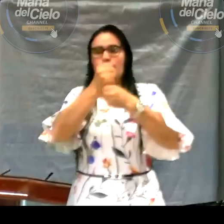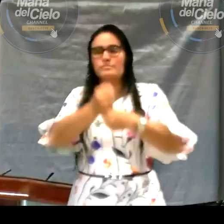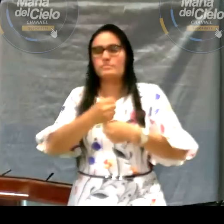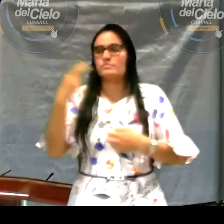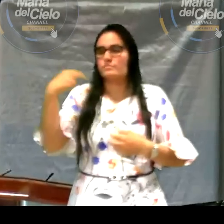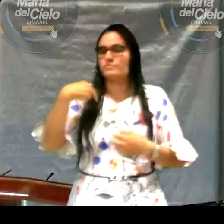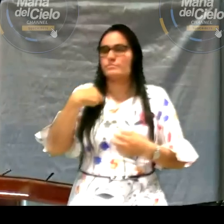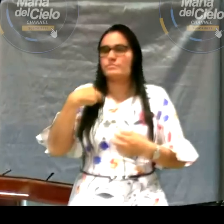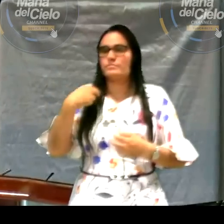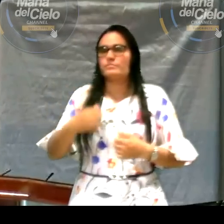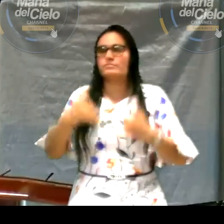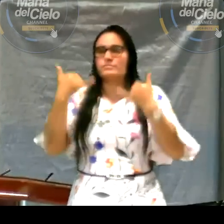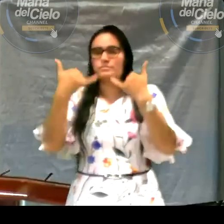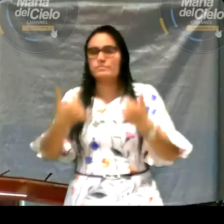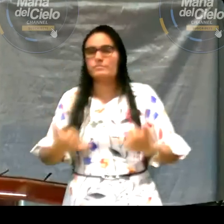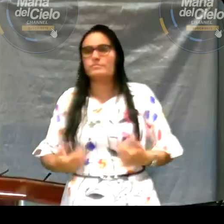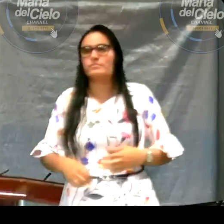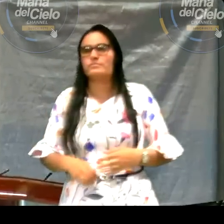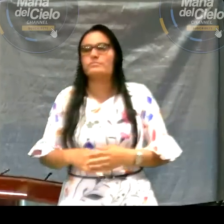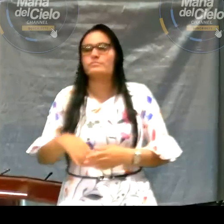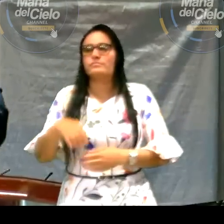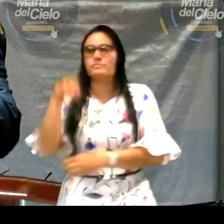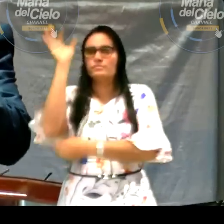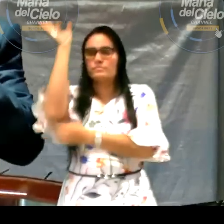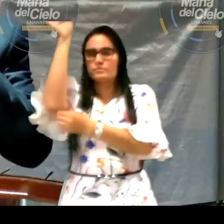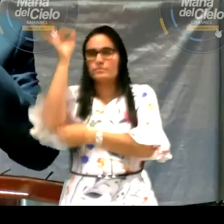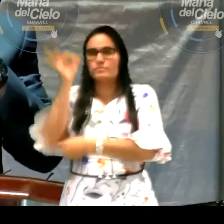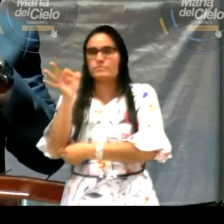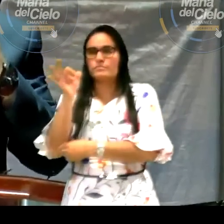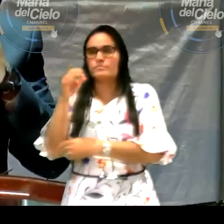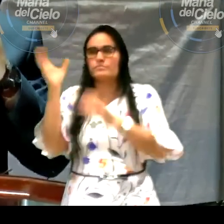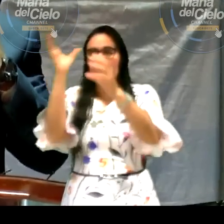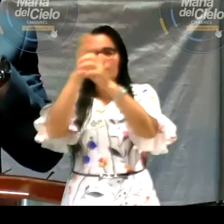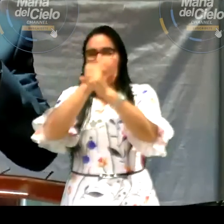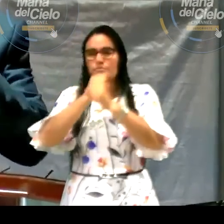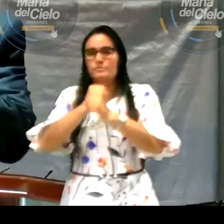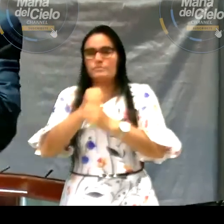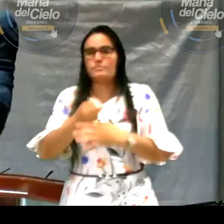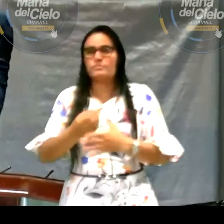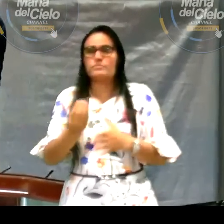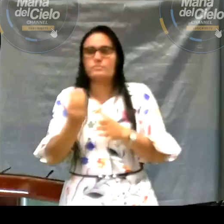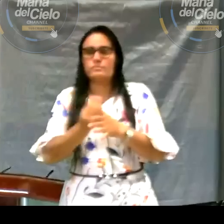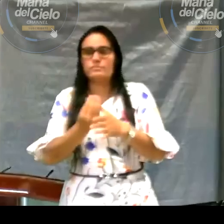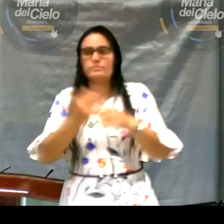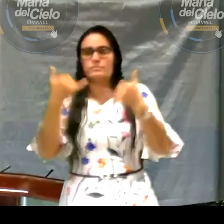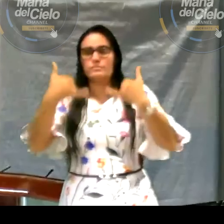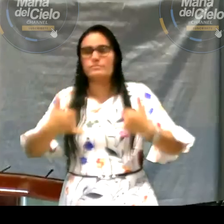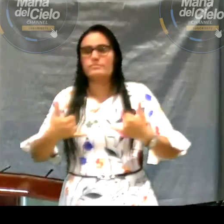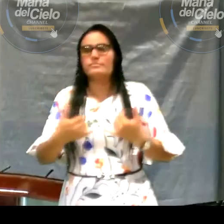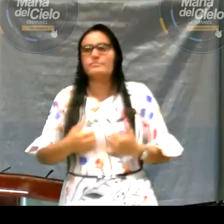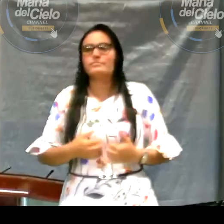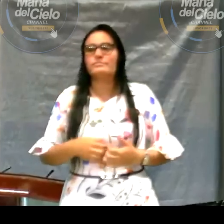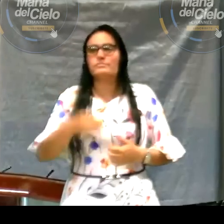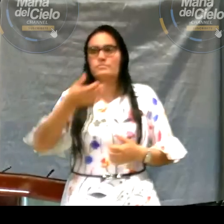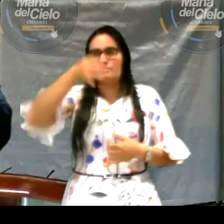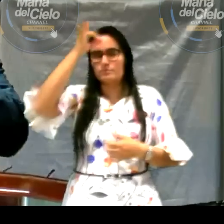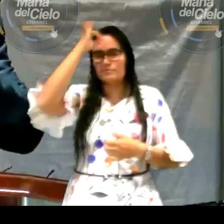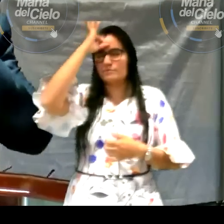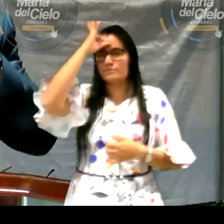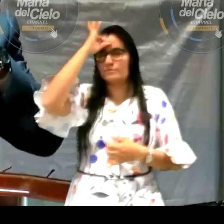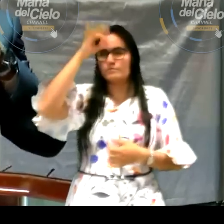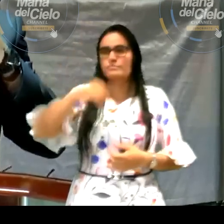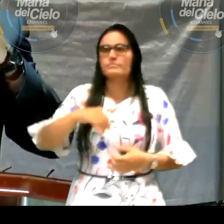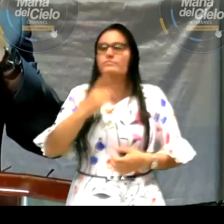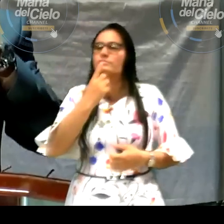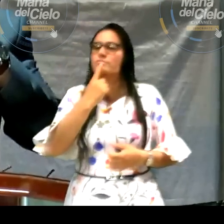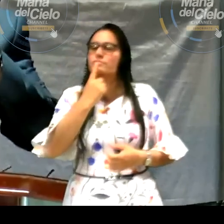esta iglesia esta noche. Por eso aquí no hay nada que quede grande. El médico puede desahuciarte. Quizás